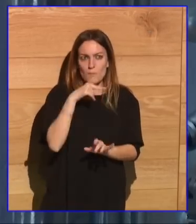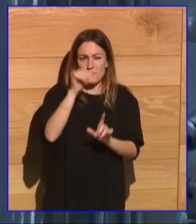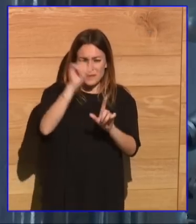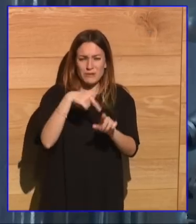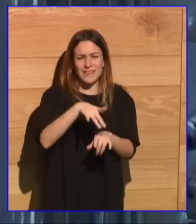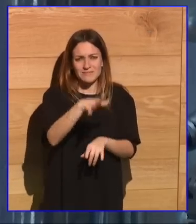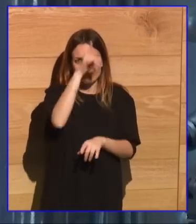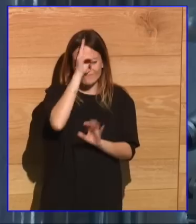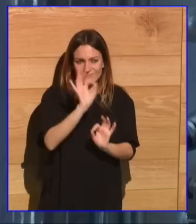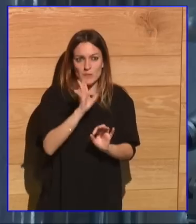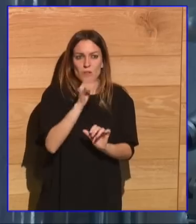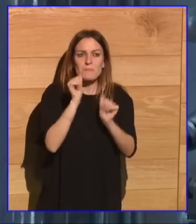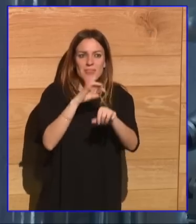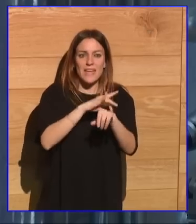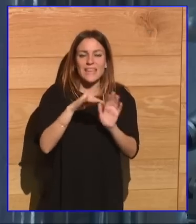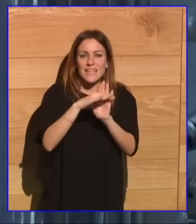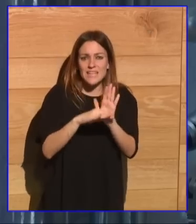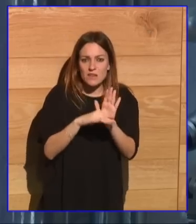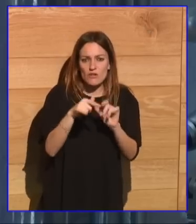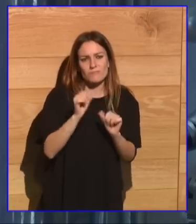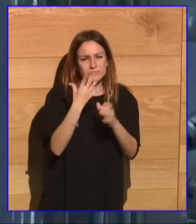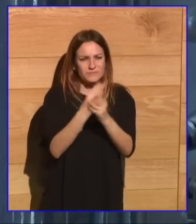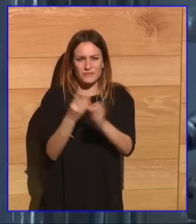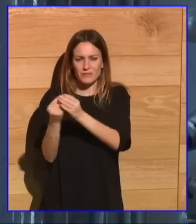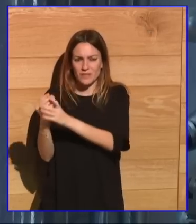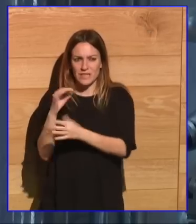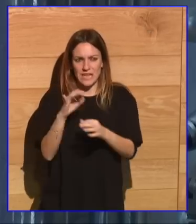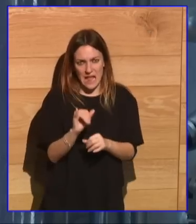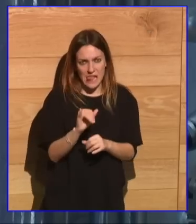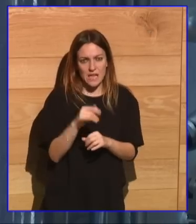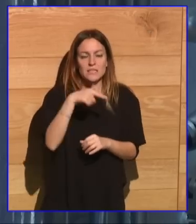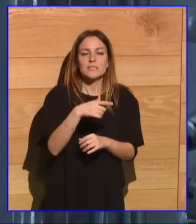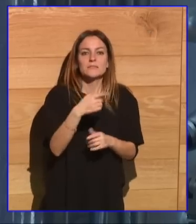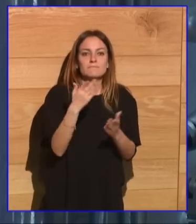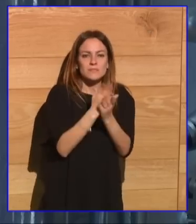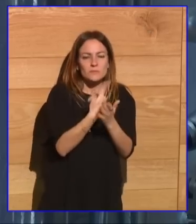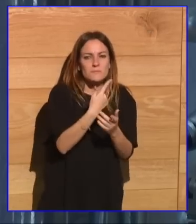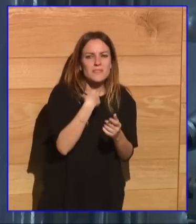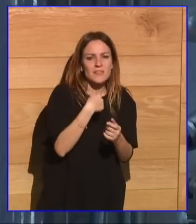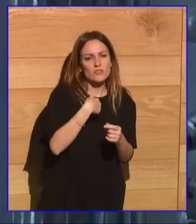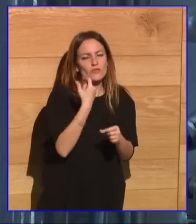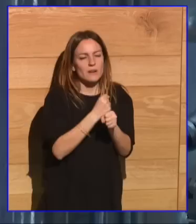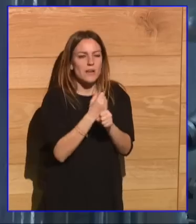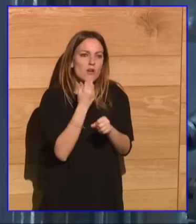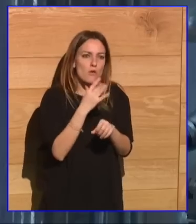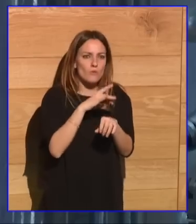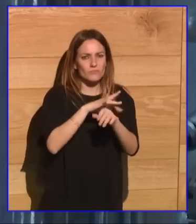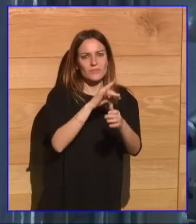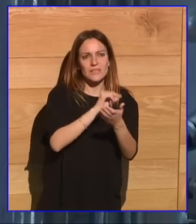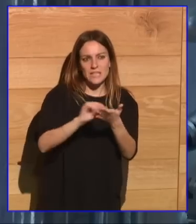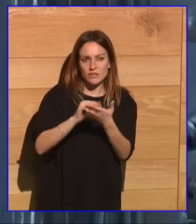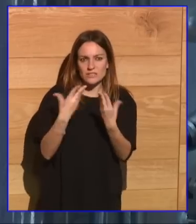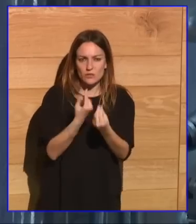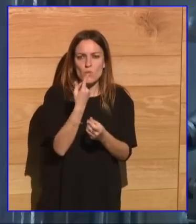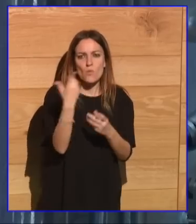empieza a fallar en el guión. Eso es. Él dice, normalmente, el estudio me dijo que trabajara con un guionista. Y me pusieron a uno, no me lo